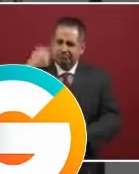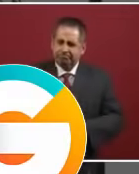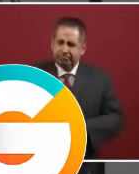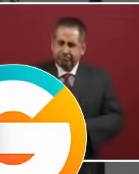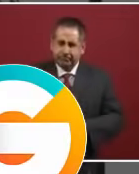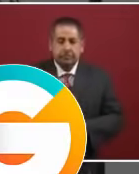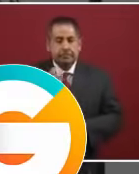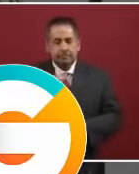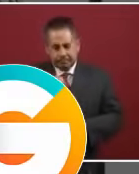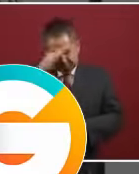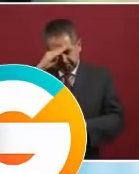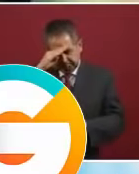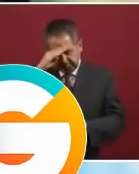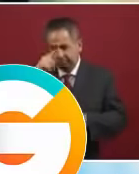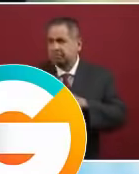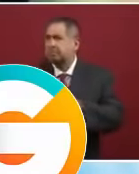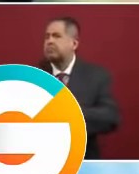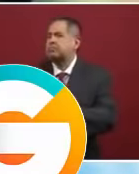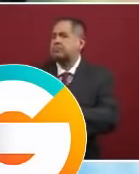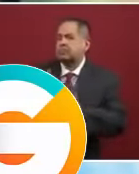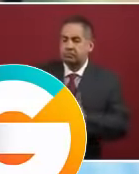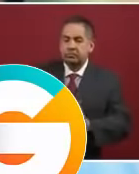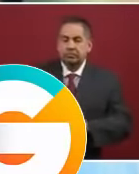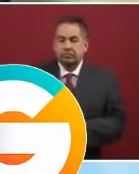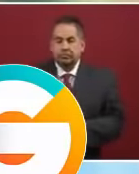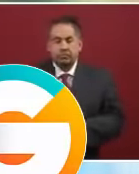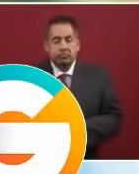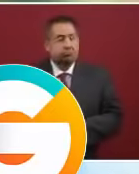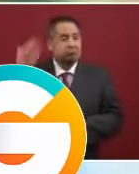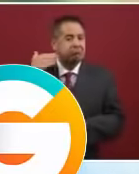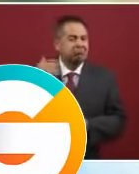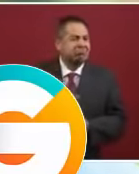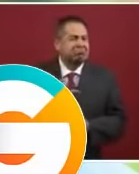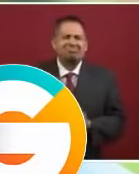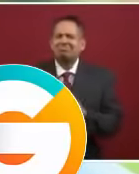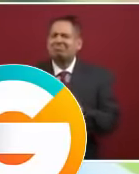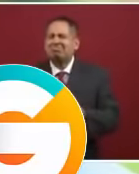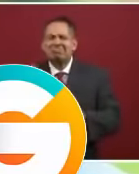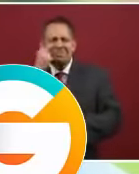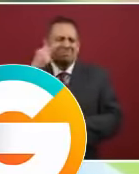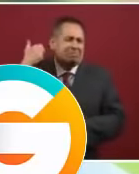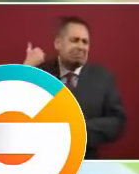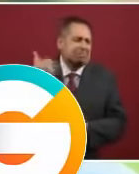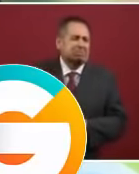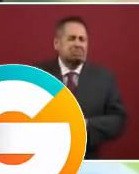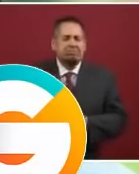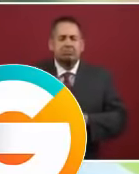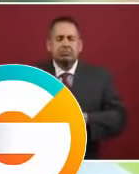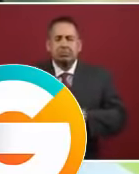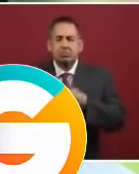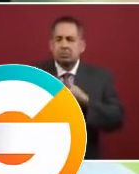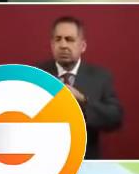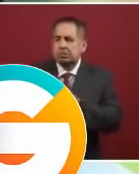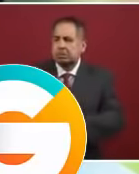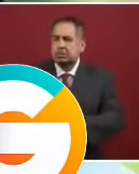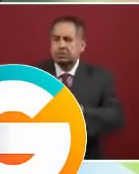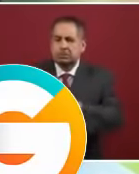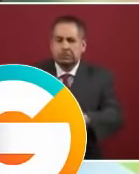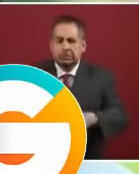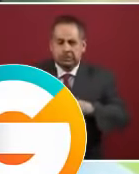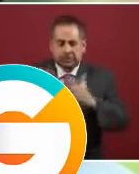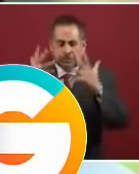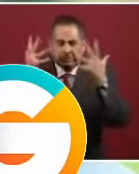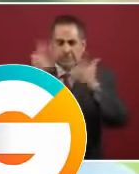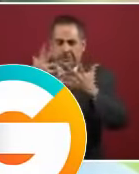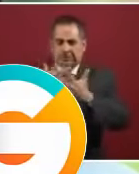decido buscar ayuda. Nunca valoras lo que tienes hasta que lo empiezas a ver perdido. Hasta que empiezas